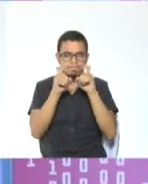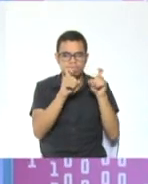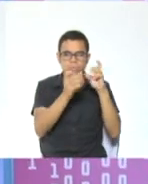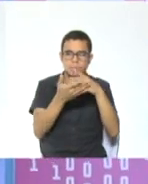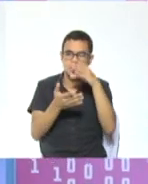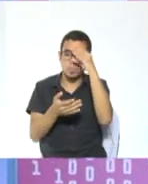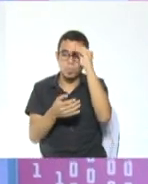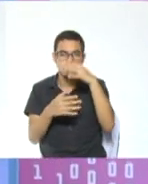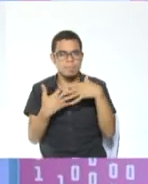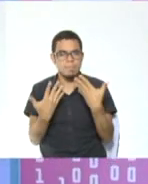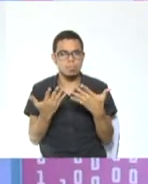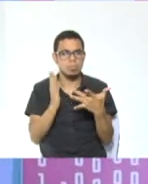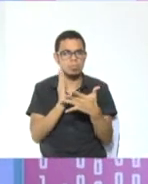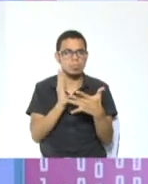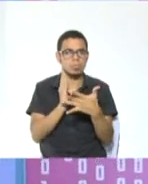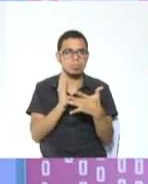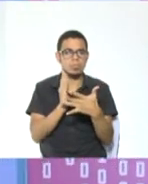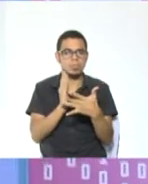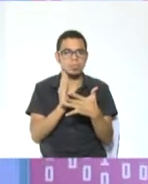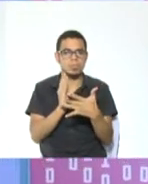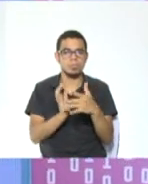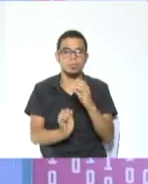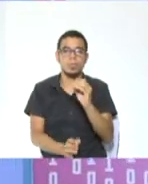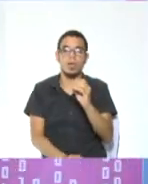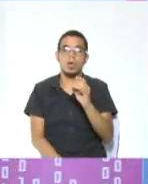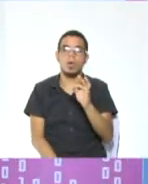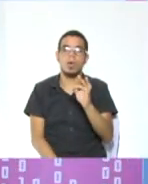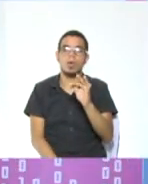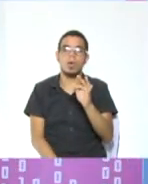de la herramienta de código abierto LibreOffice Calc.